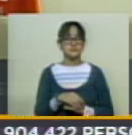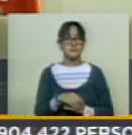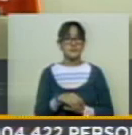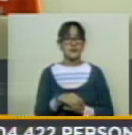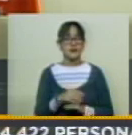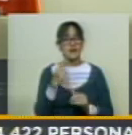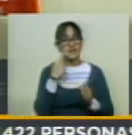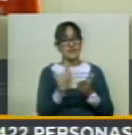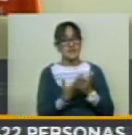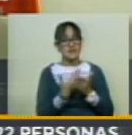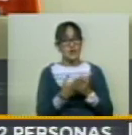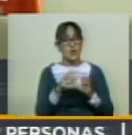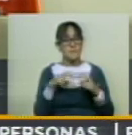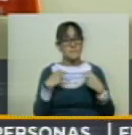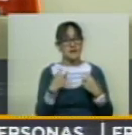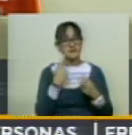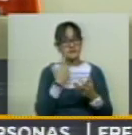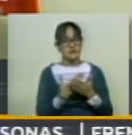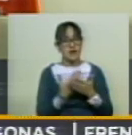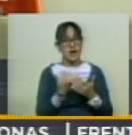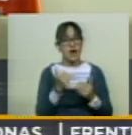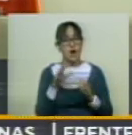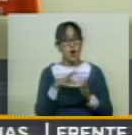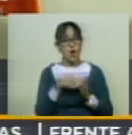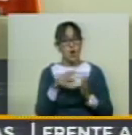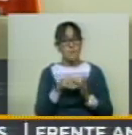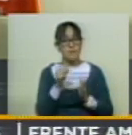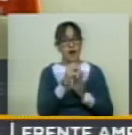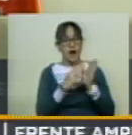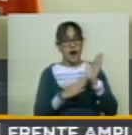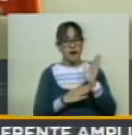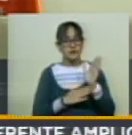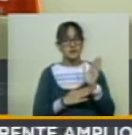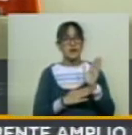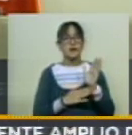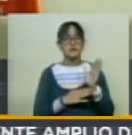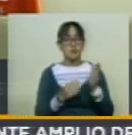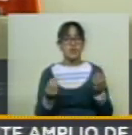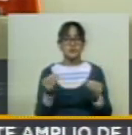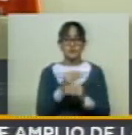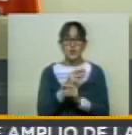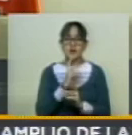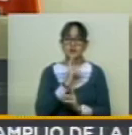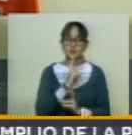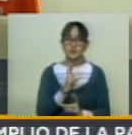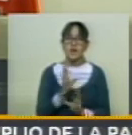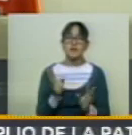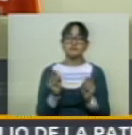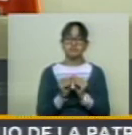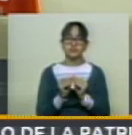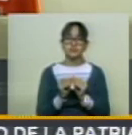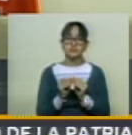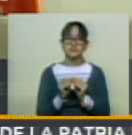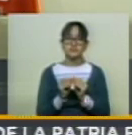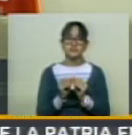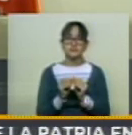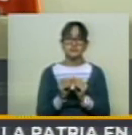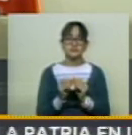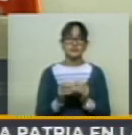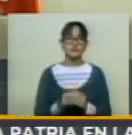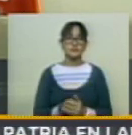los testigos de mesas tienen copia de las actas de escrutinio, las cuales pueden ser cruzadas con los resultados totalizados, así